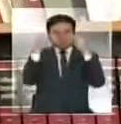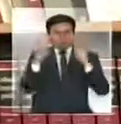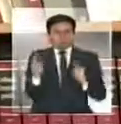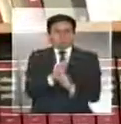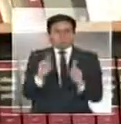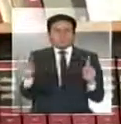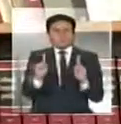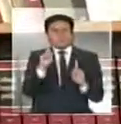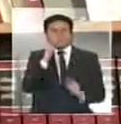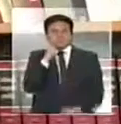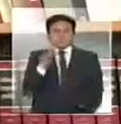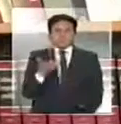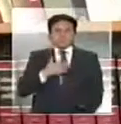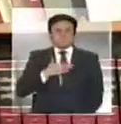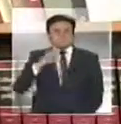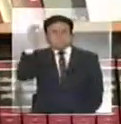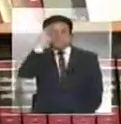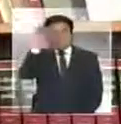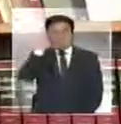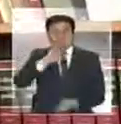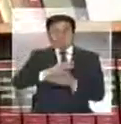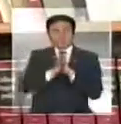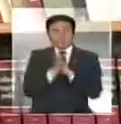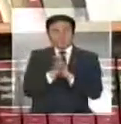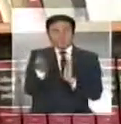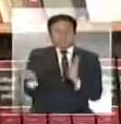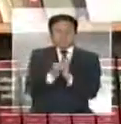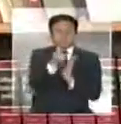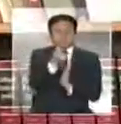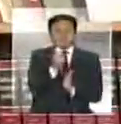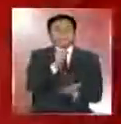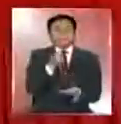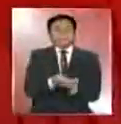evaluación porque, en mi opinión, todo eso se pasa a tarifa y finalmente lo termina pagando el usuario.